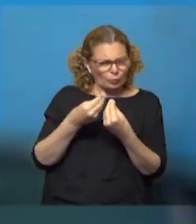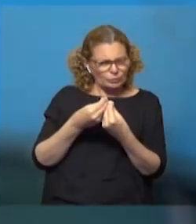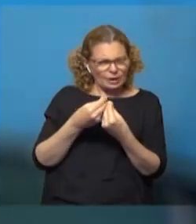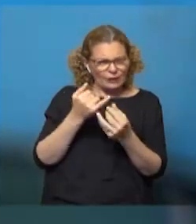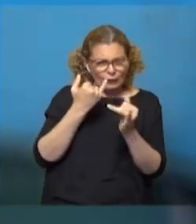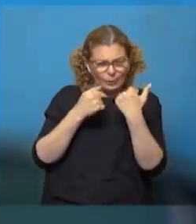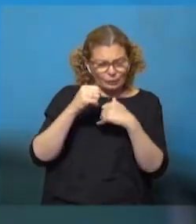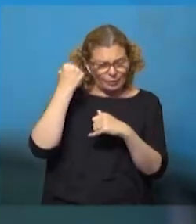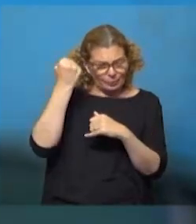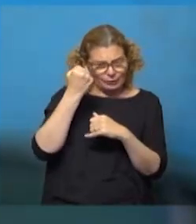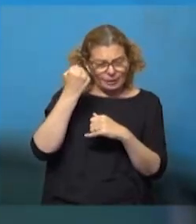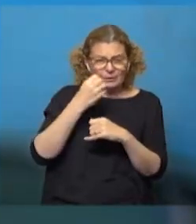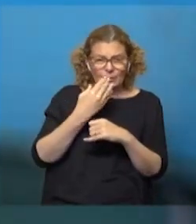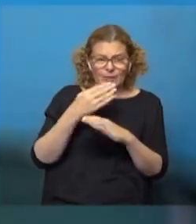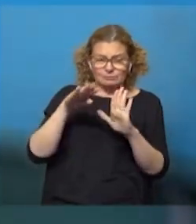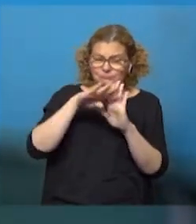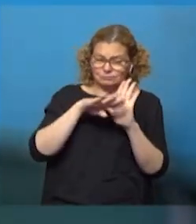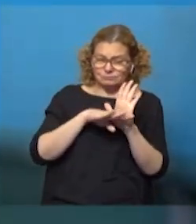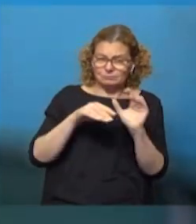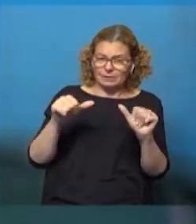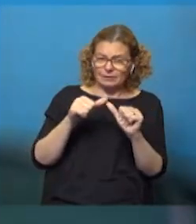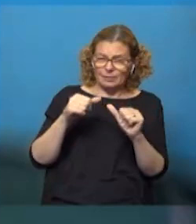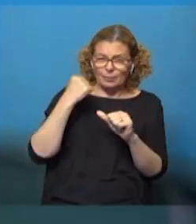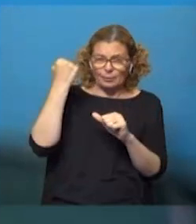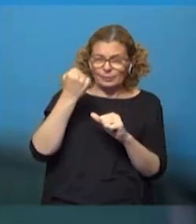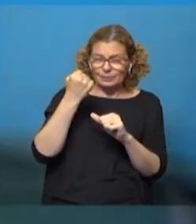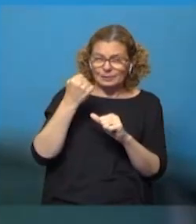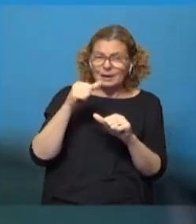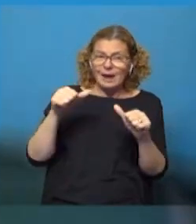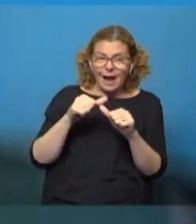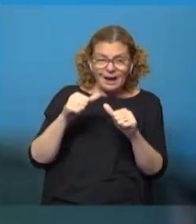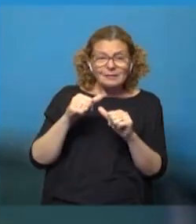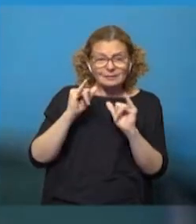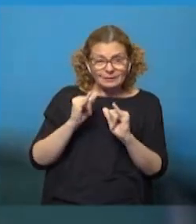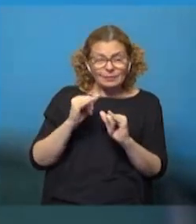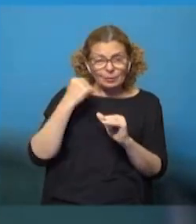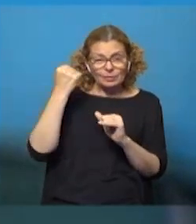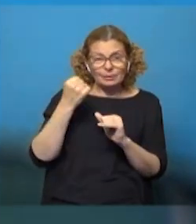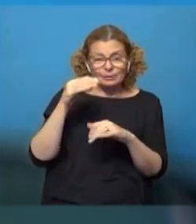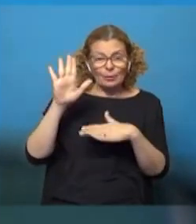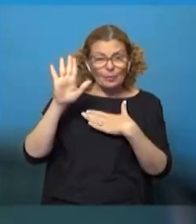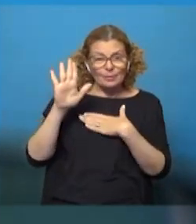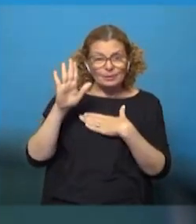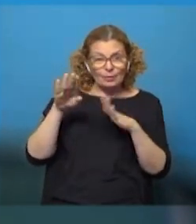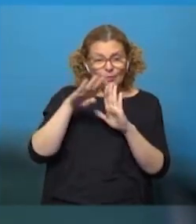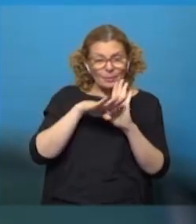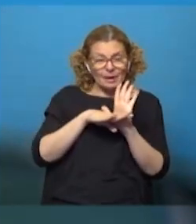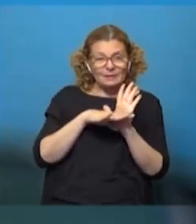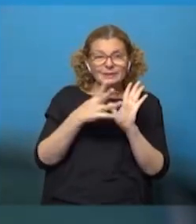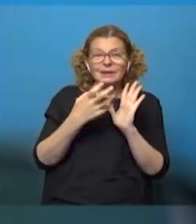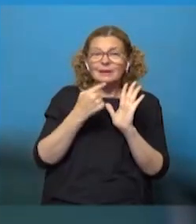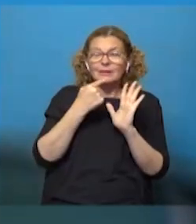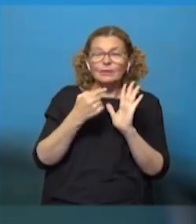y muy importantes a la elaboración de un plan y es muy importante que lo hagan porque eso los compromete con el plan es decir